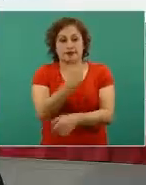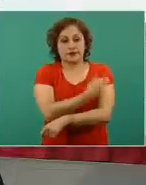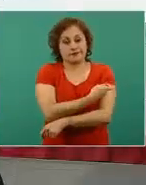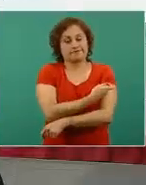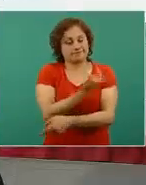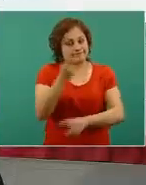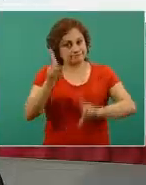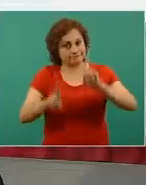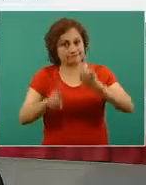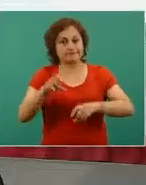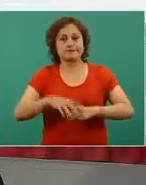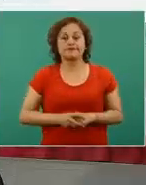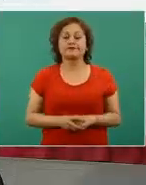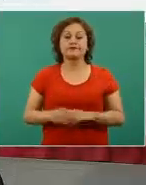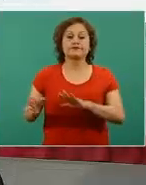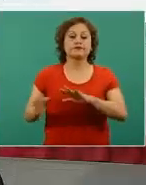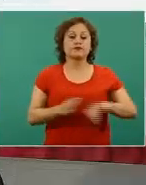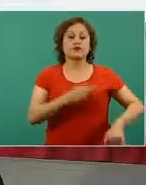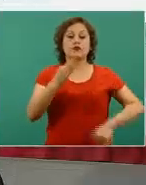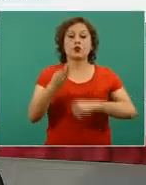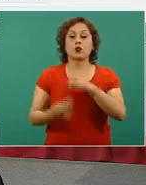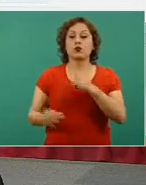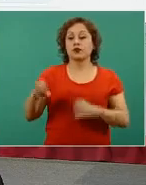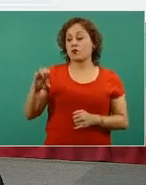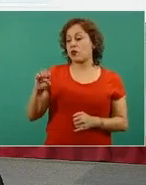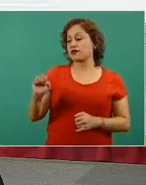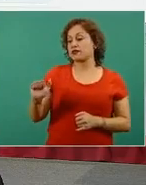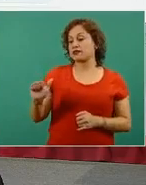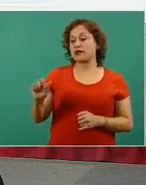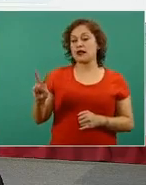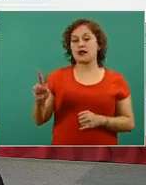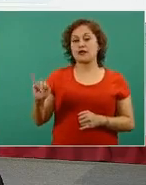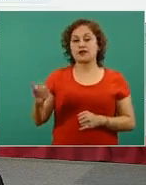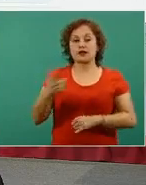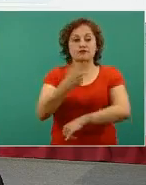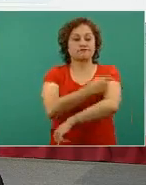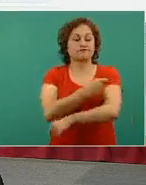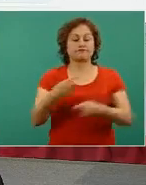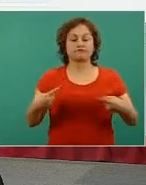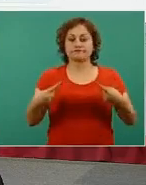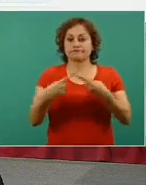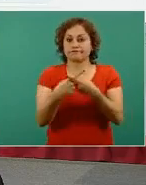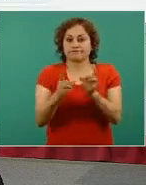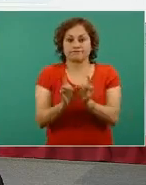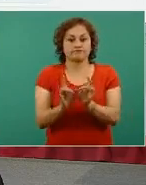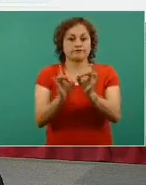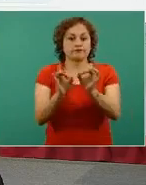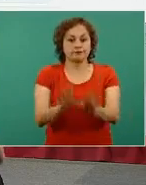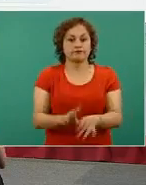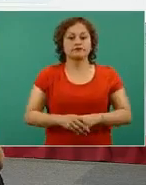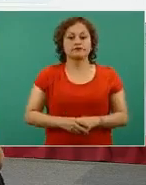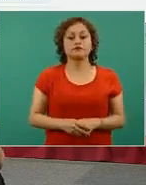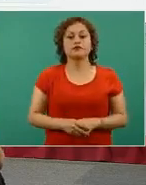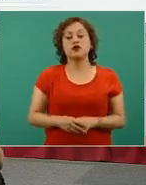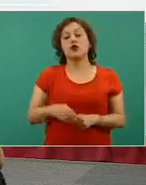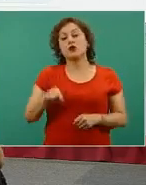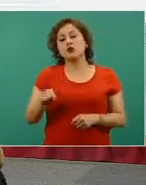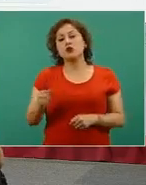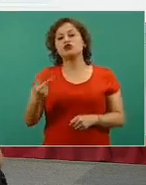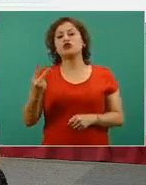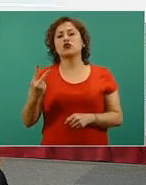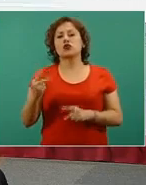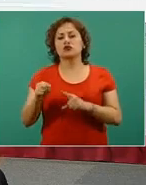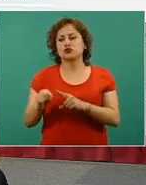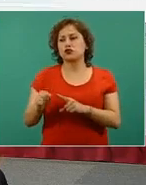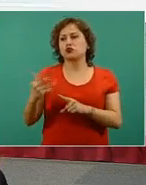Finalmente, o casi finalmente, los ESAVIS, 0.2%, como hemos comentado, esta variación de 0.2 a 0.4% o 0.5 que en algún